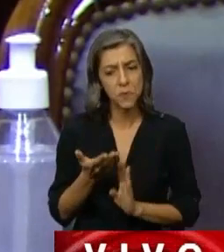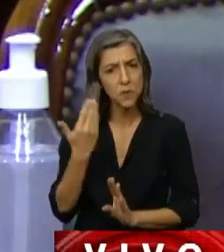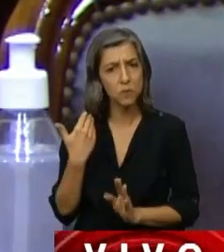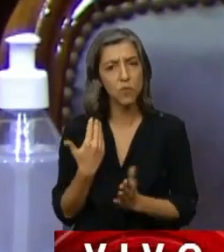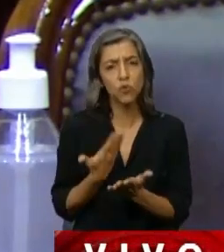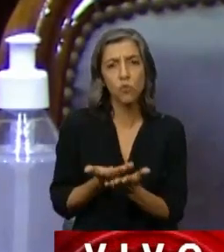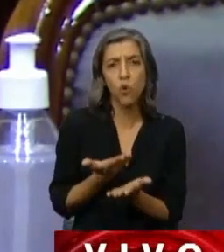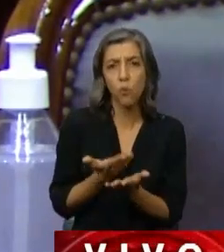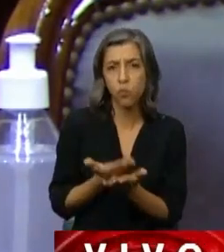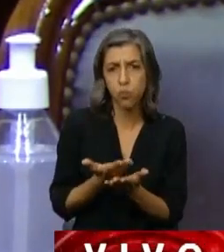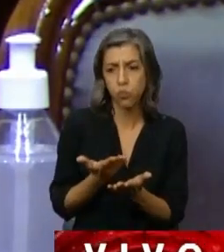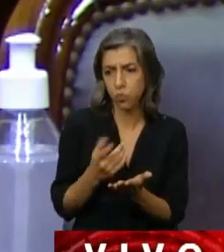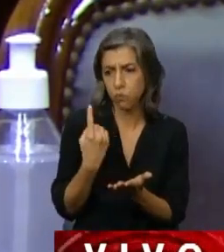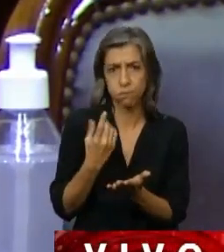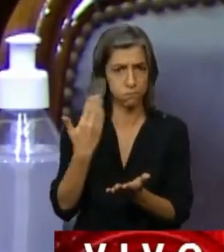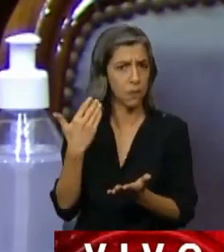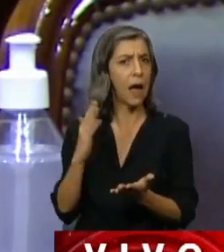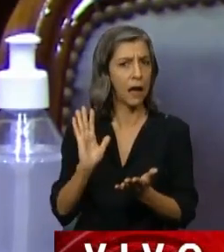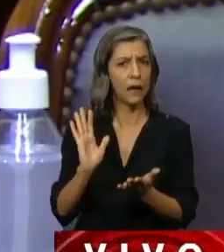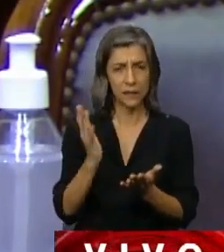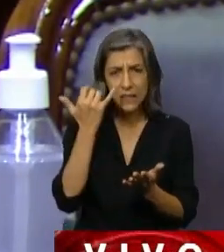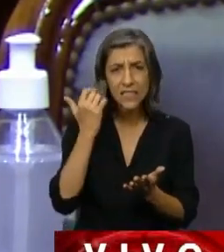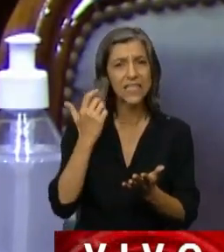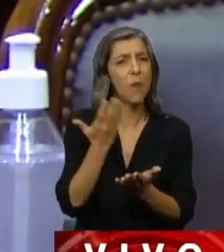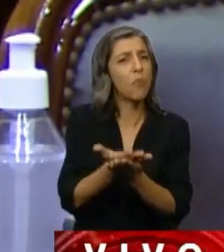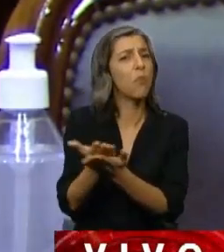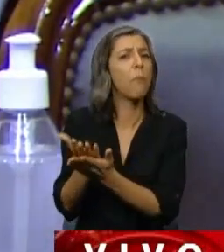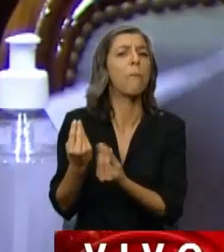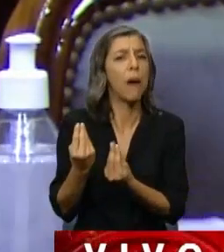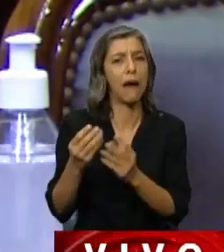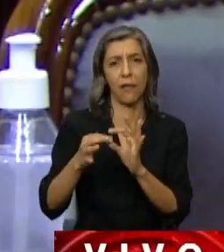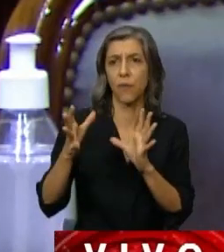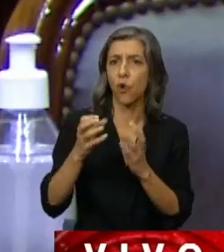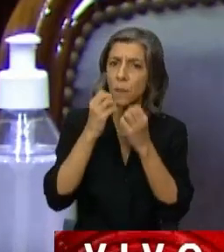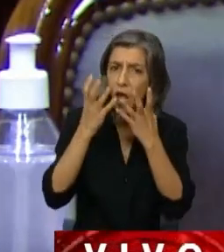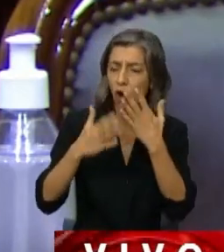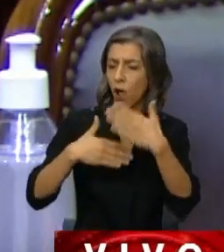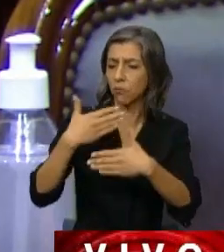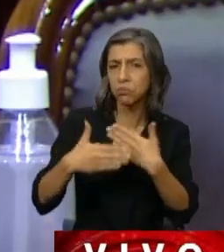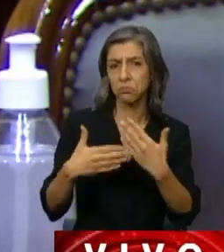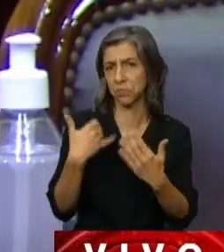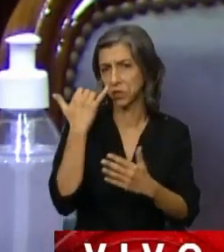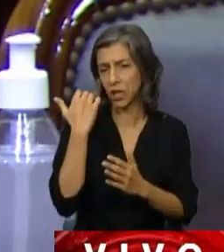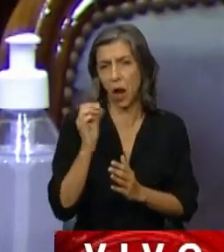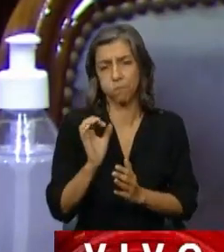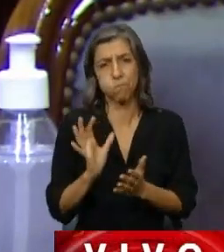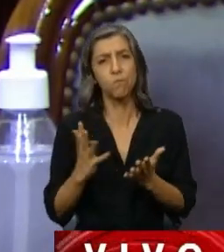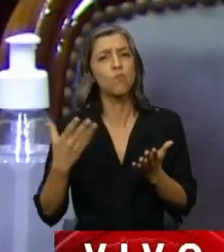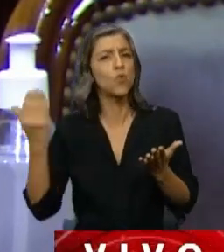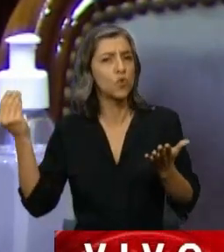mejoras para la democracia también de decir qué no estamos